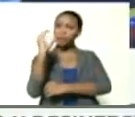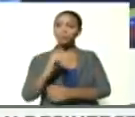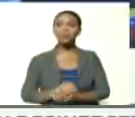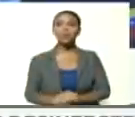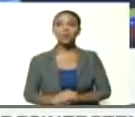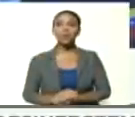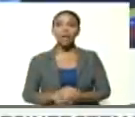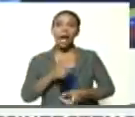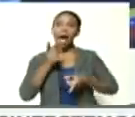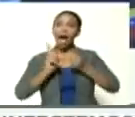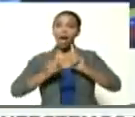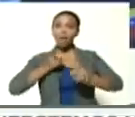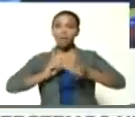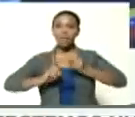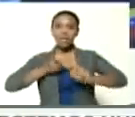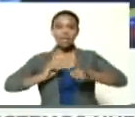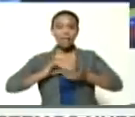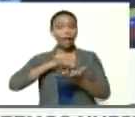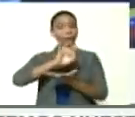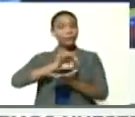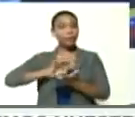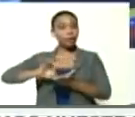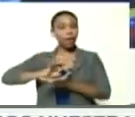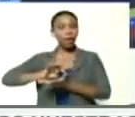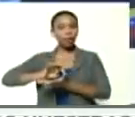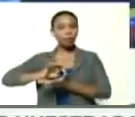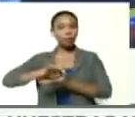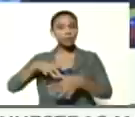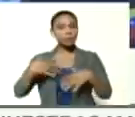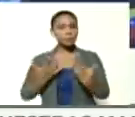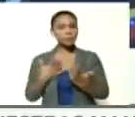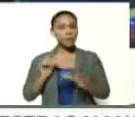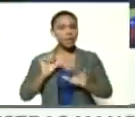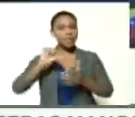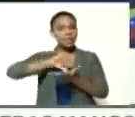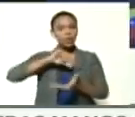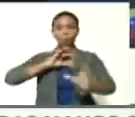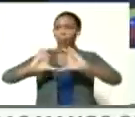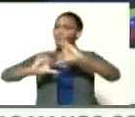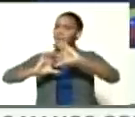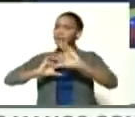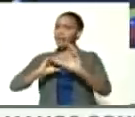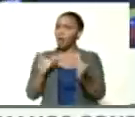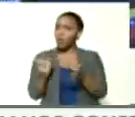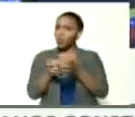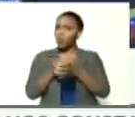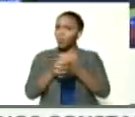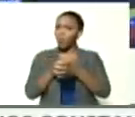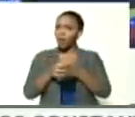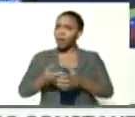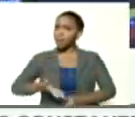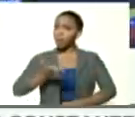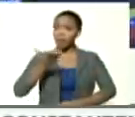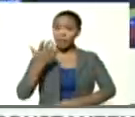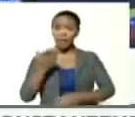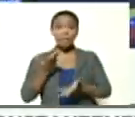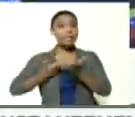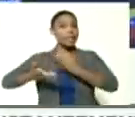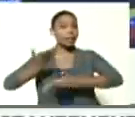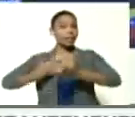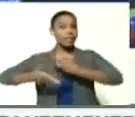A veces la estrategia que los medios de comunicación, las corporaciones, al